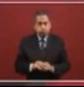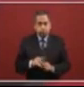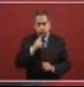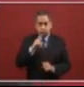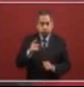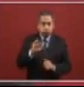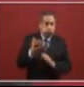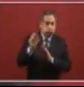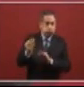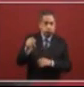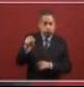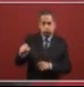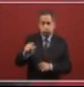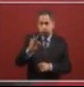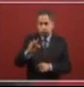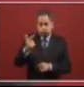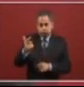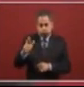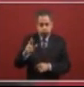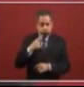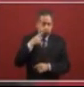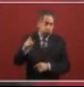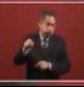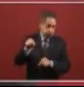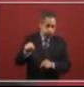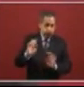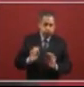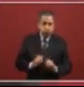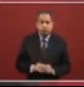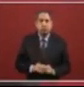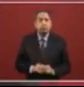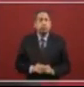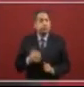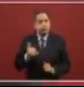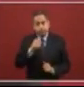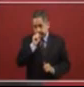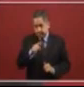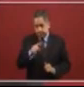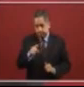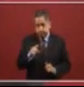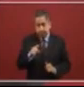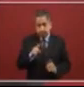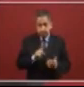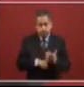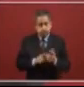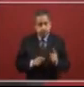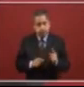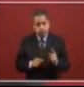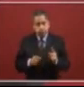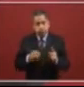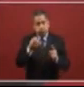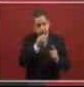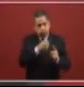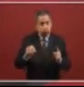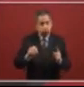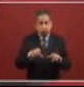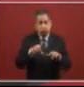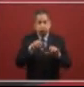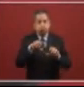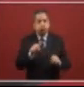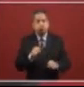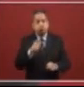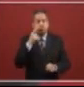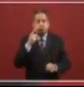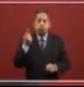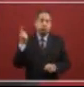ante la Fiscalía General y las órdenes de aprehensión